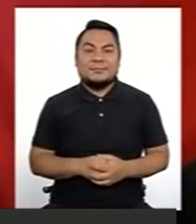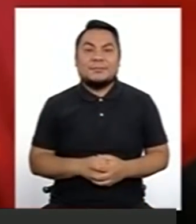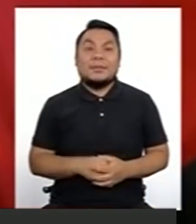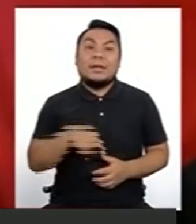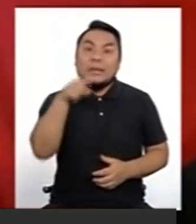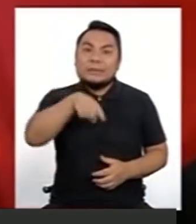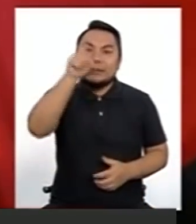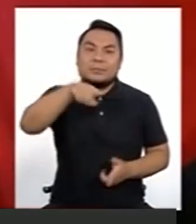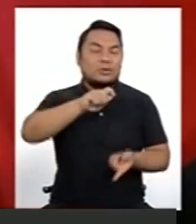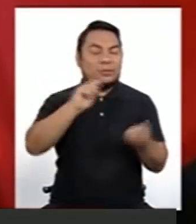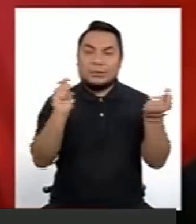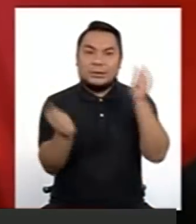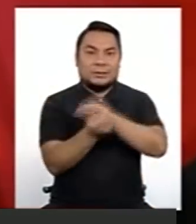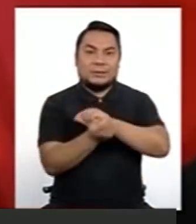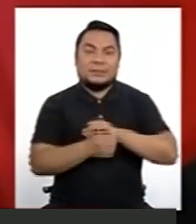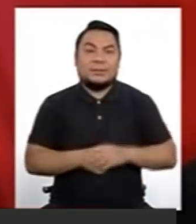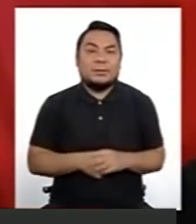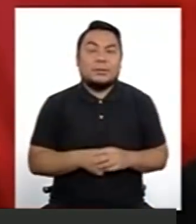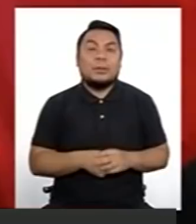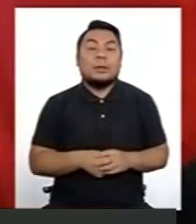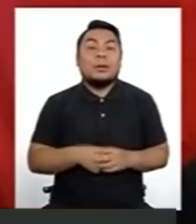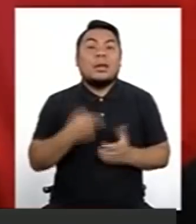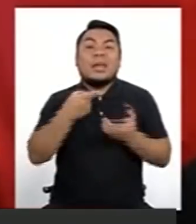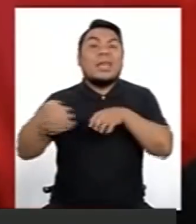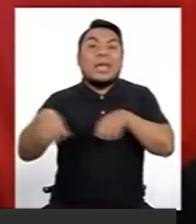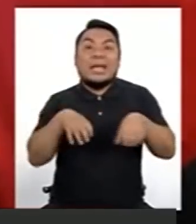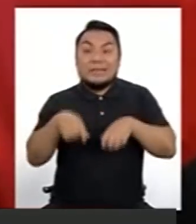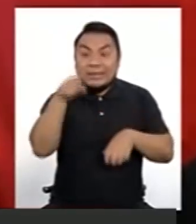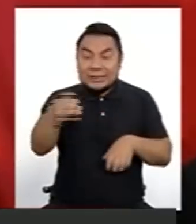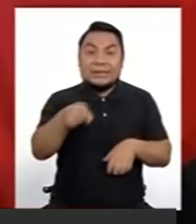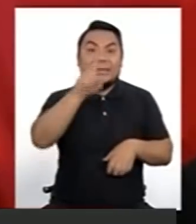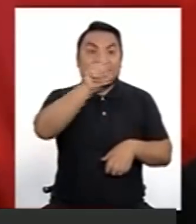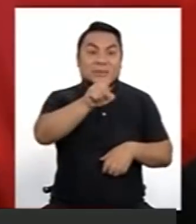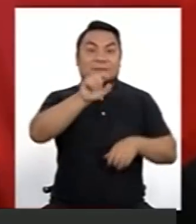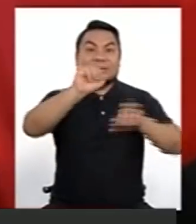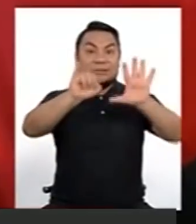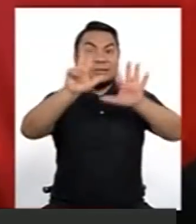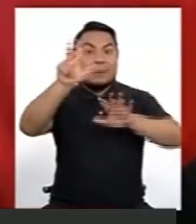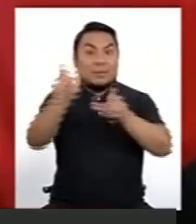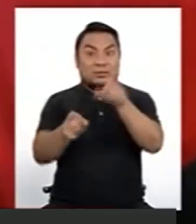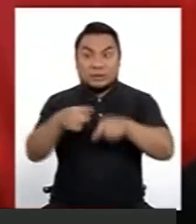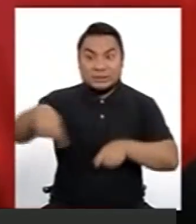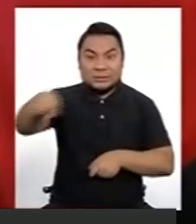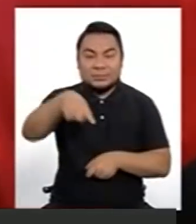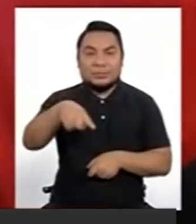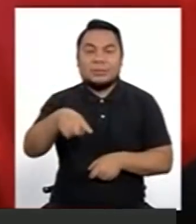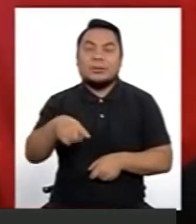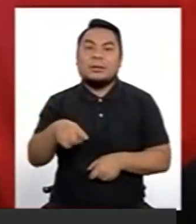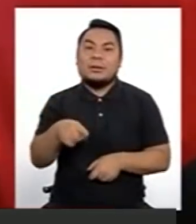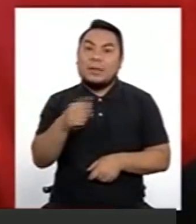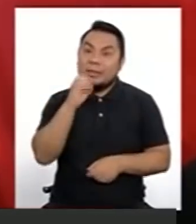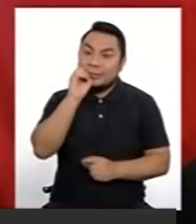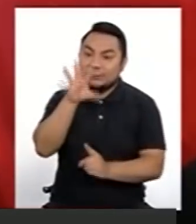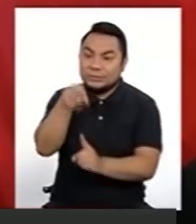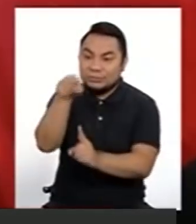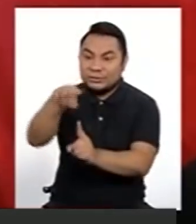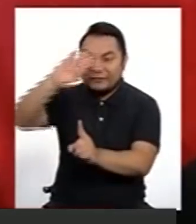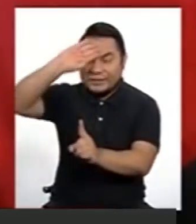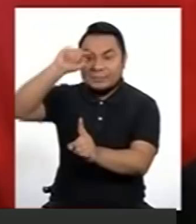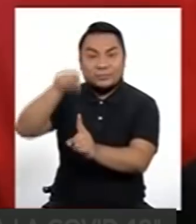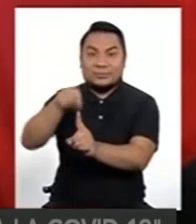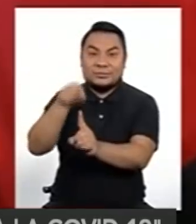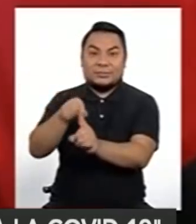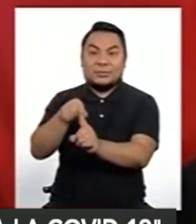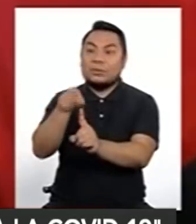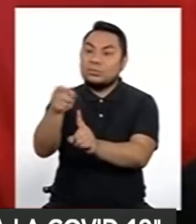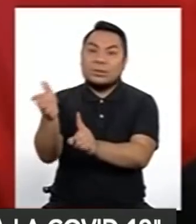Eso tenemos que corregirlo. Lo que hemos hecho es a esas 163 personas, dándoles la información, tienen